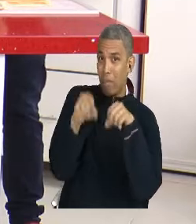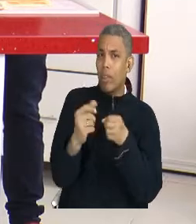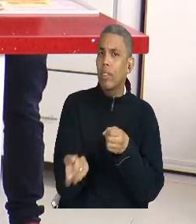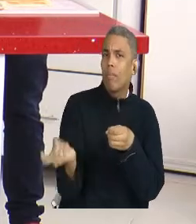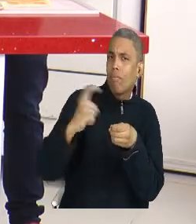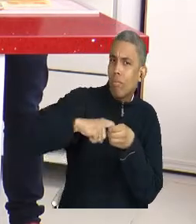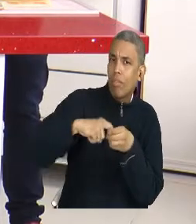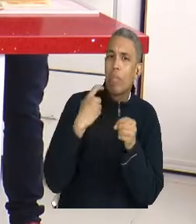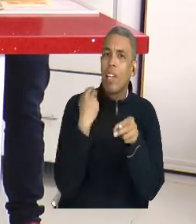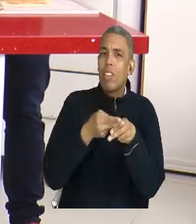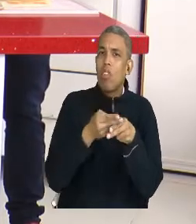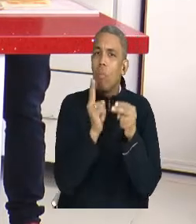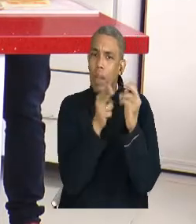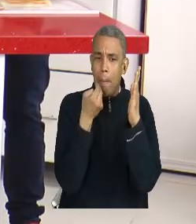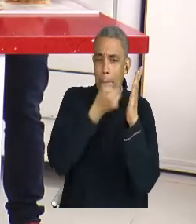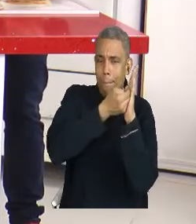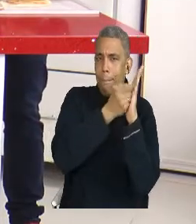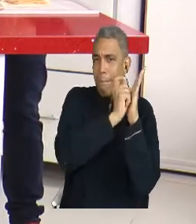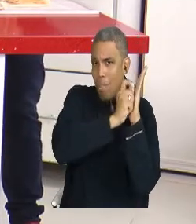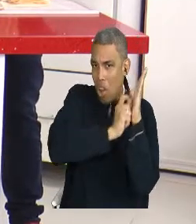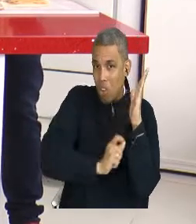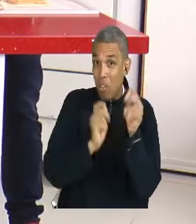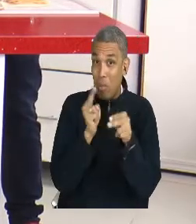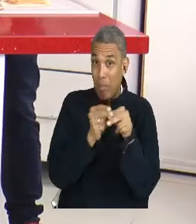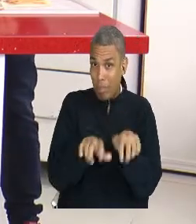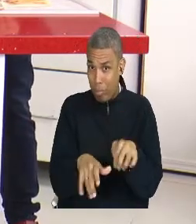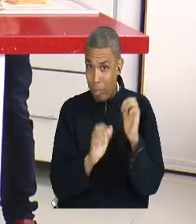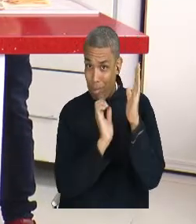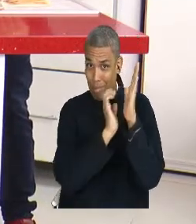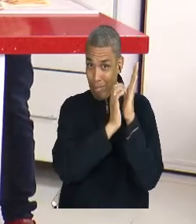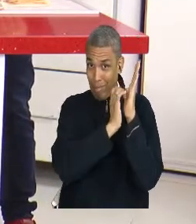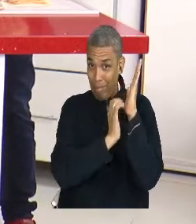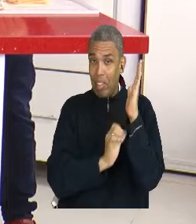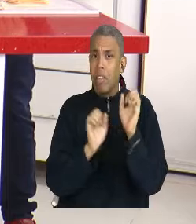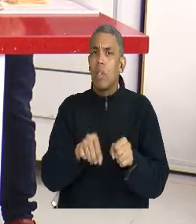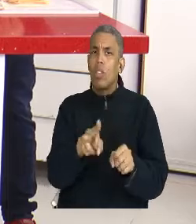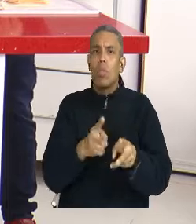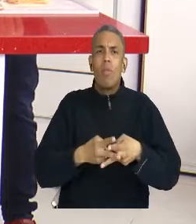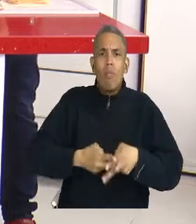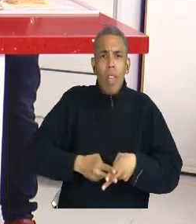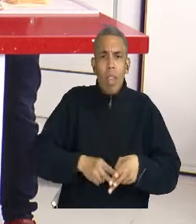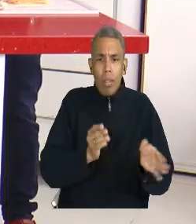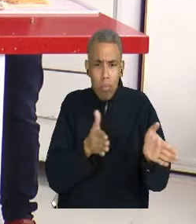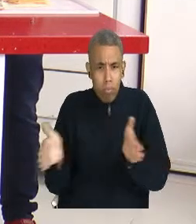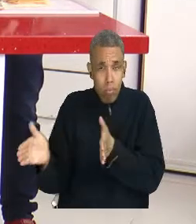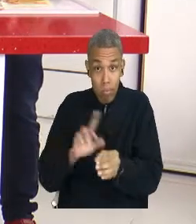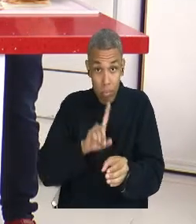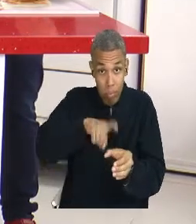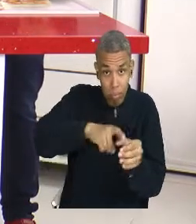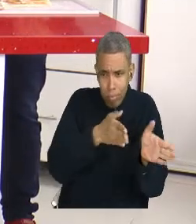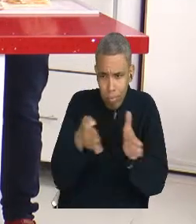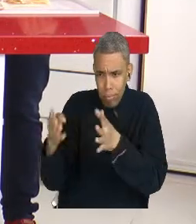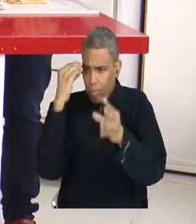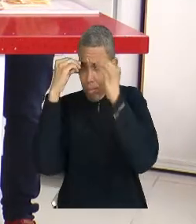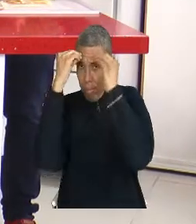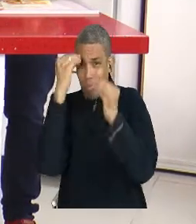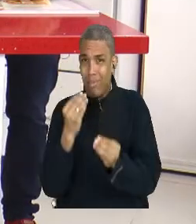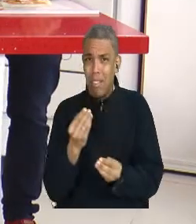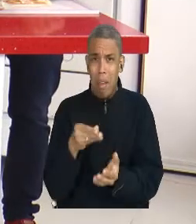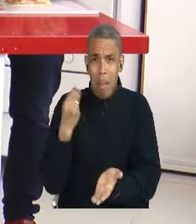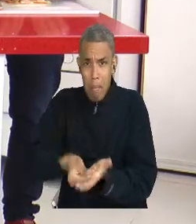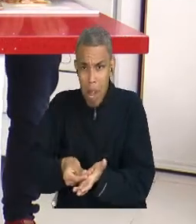318-527-3572, inscríbanse a través de ese WhatsApp las personas que quieran asistir a este taller y completamente gratis, sin inscripción, sin necesidad de